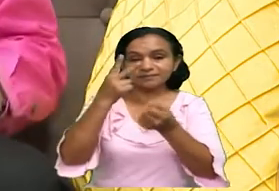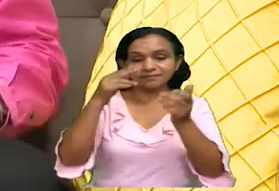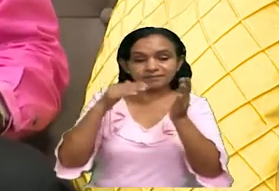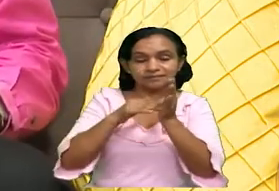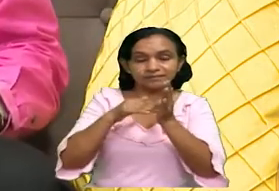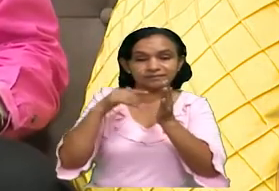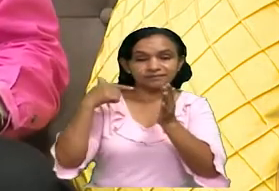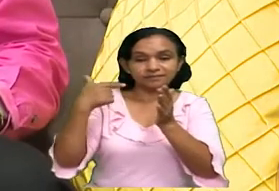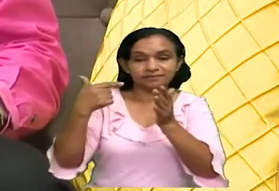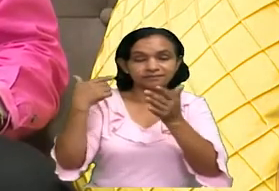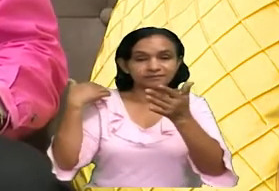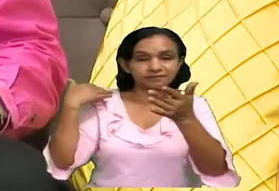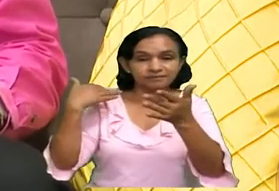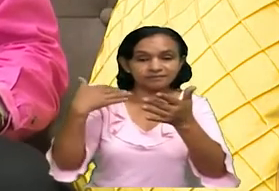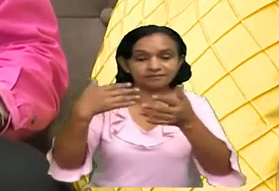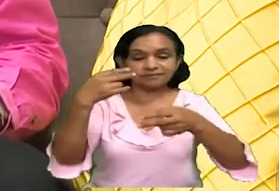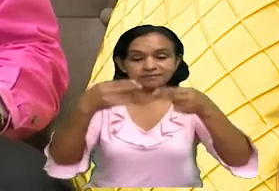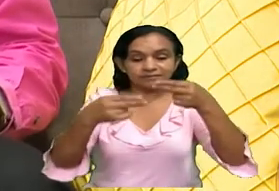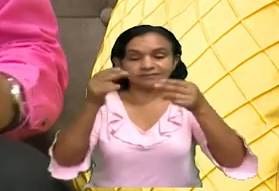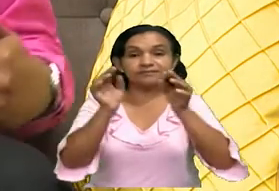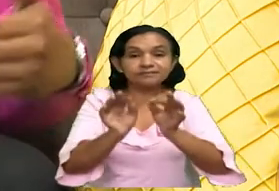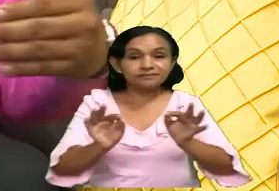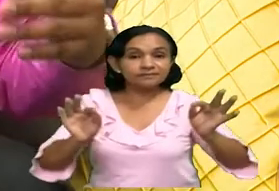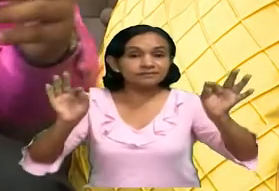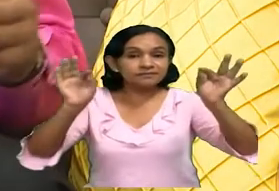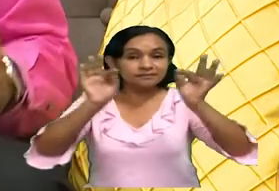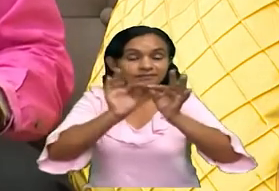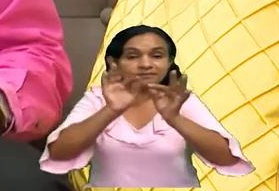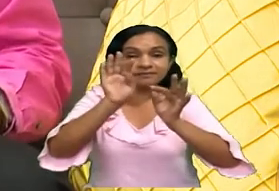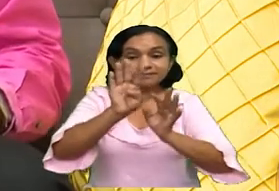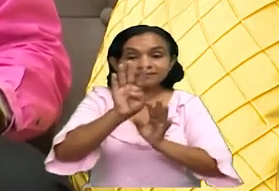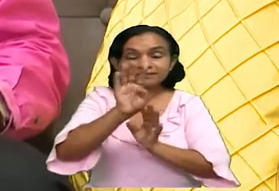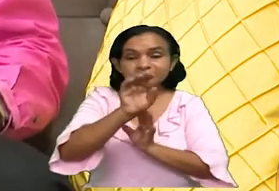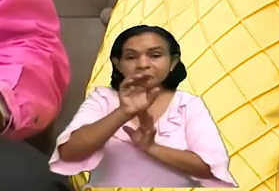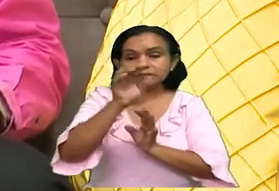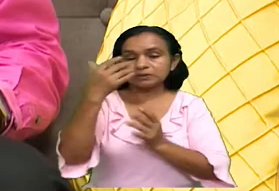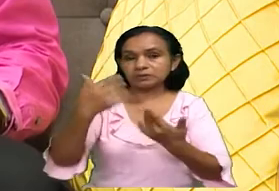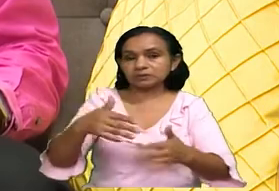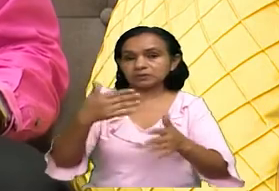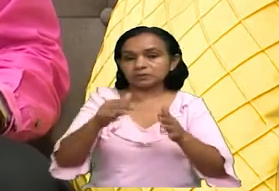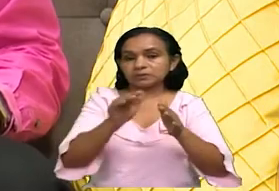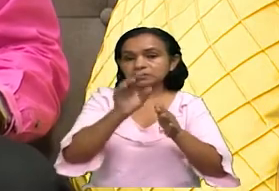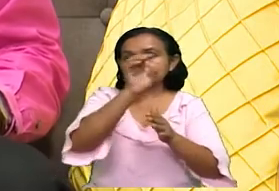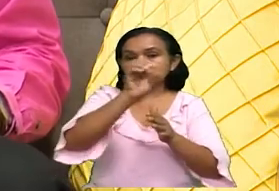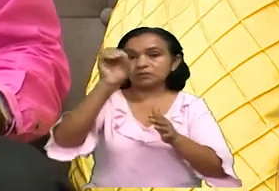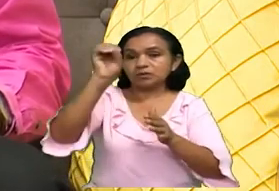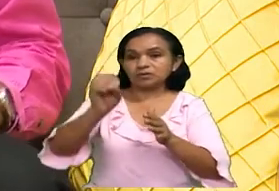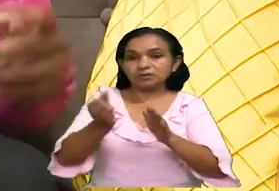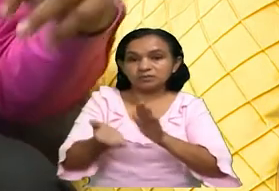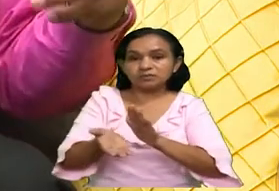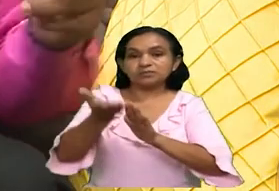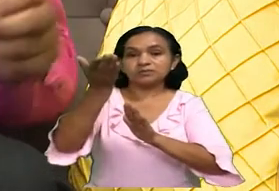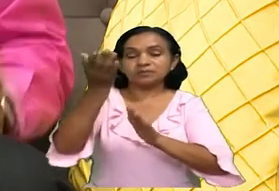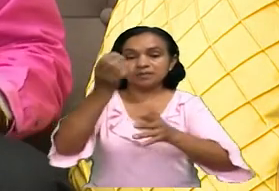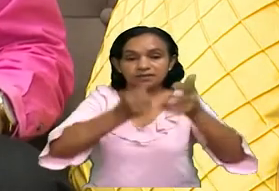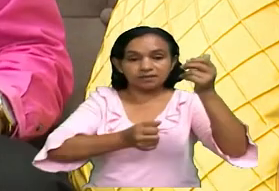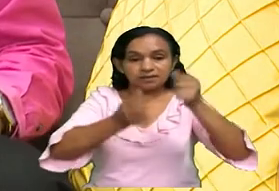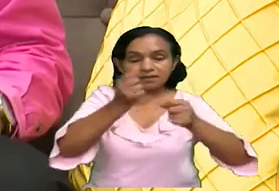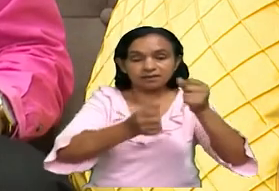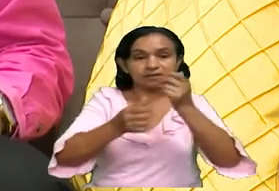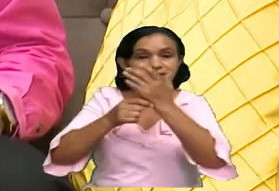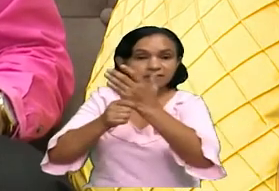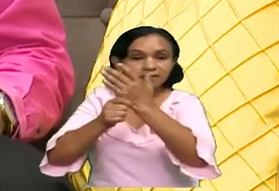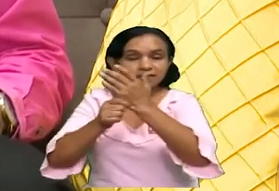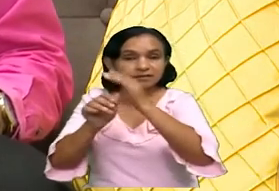usted menciona cifras bastante importantes, 400% prácticamente ha aumentado la producción de leche y duplicada la producción de carne,